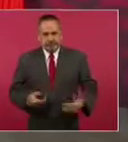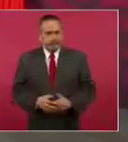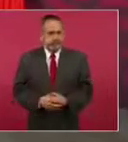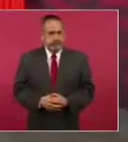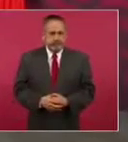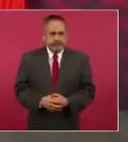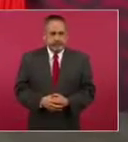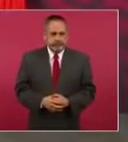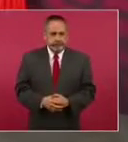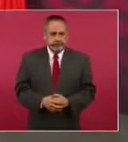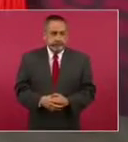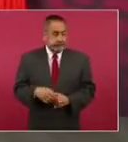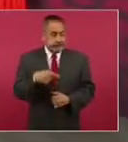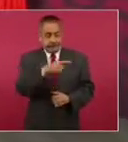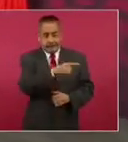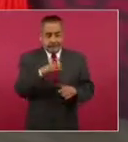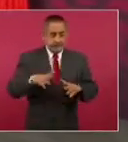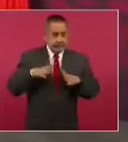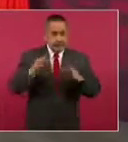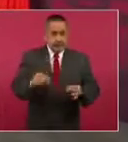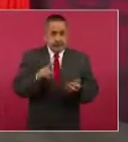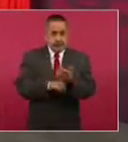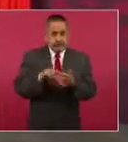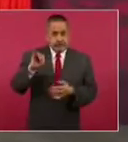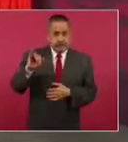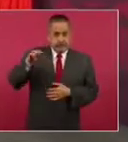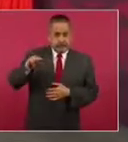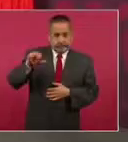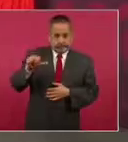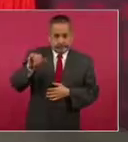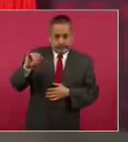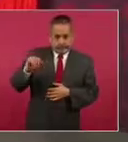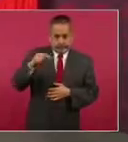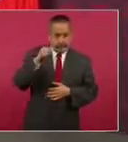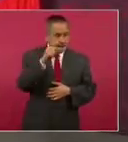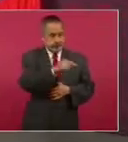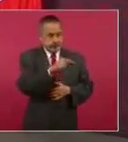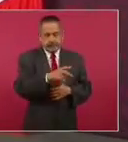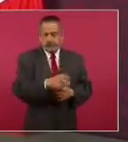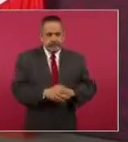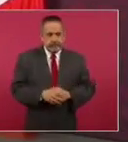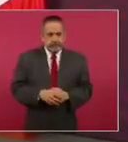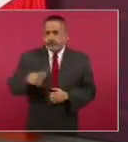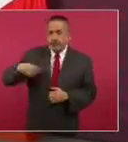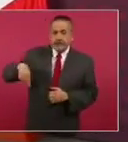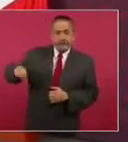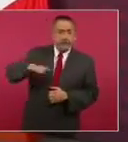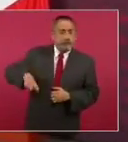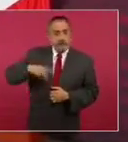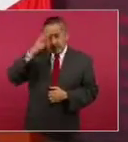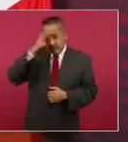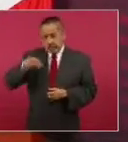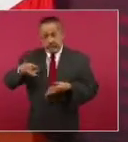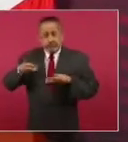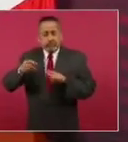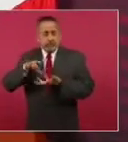Y desde que se creó ese instituto, le cuesta al pueblo de México